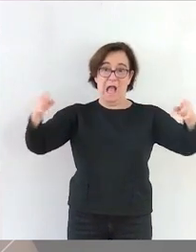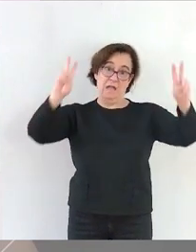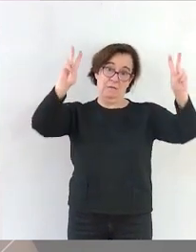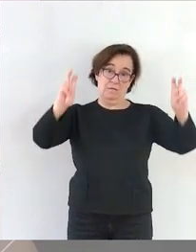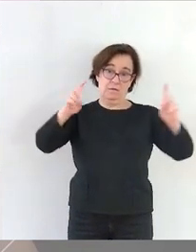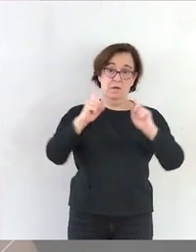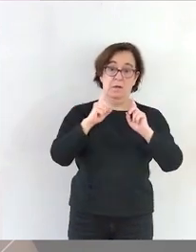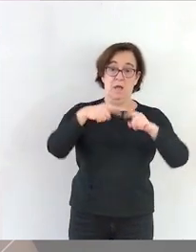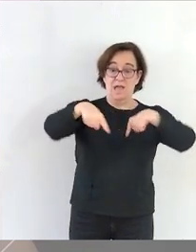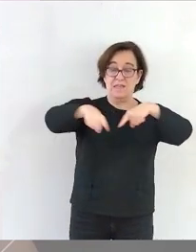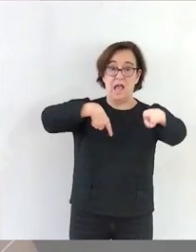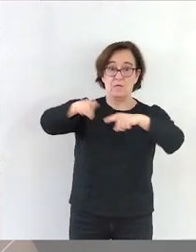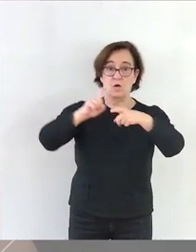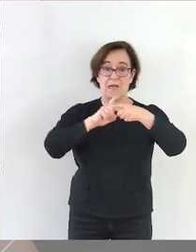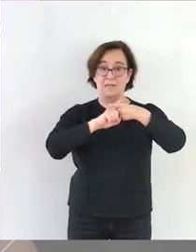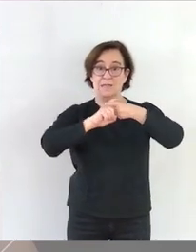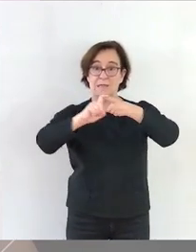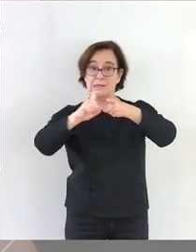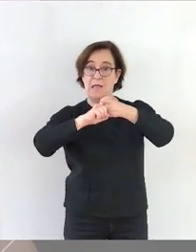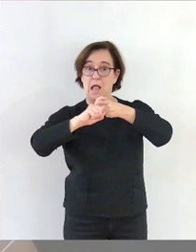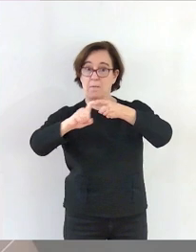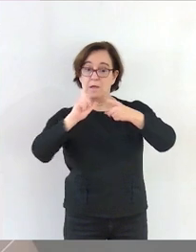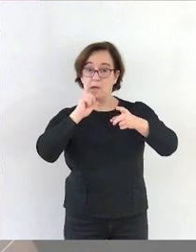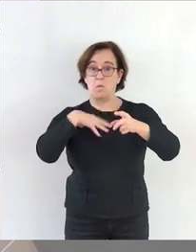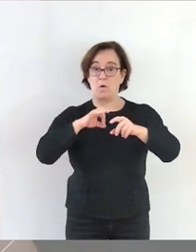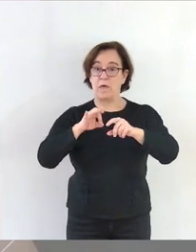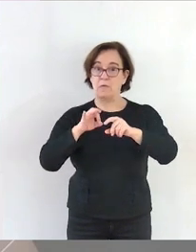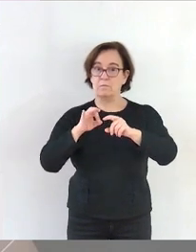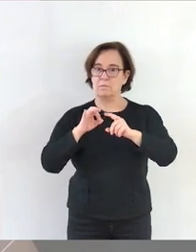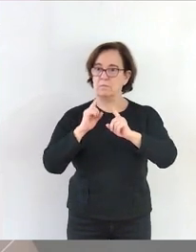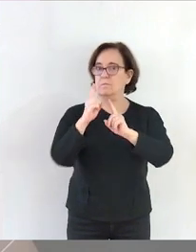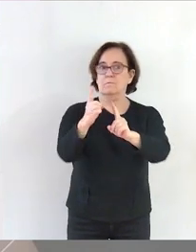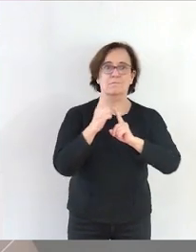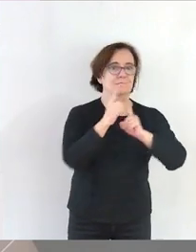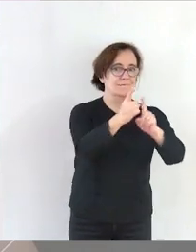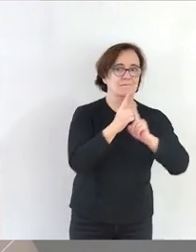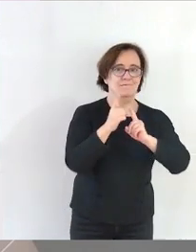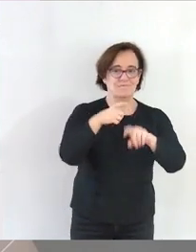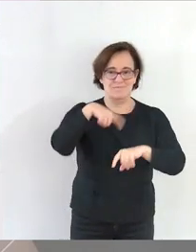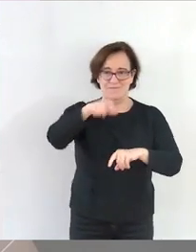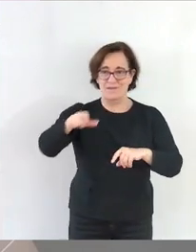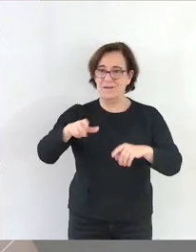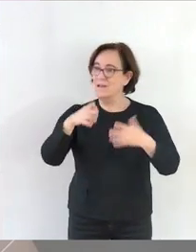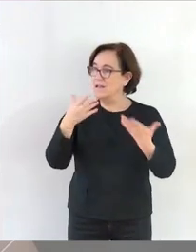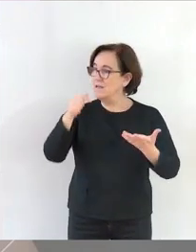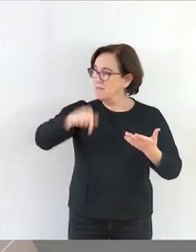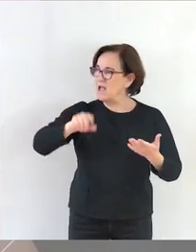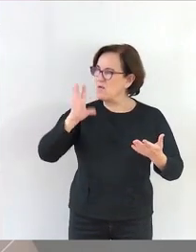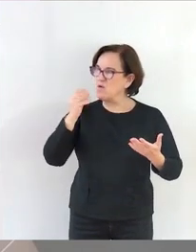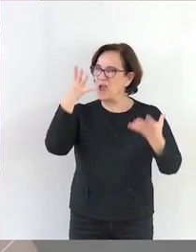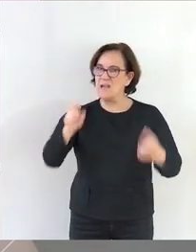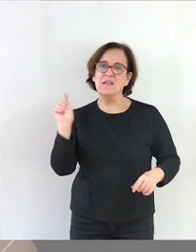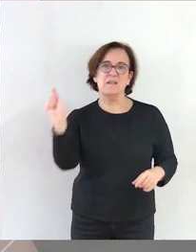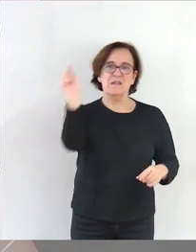tranvía y al redor de ello la gente para que pueda moverse No yo digo bueno es esta gente que lo tenía Y tenemos aquí una ciudad y otras muchas